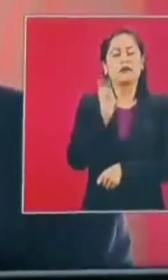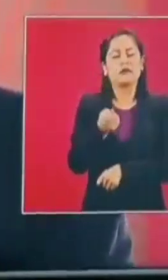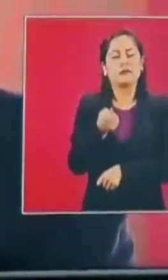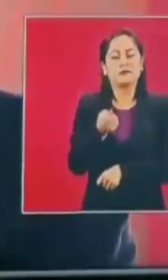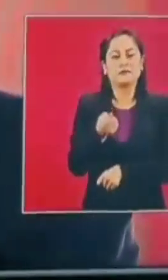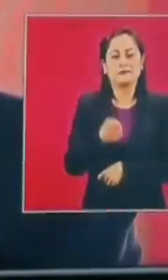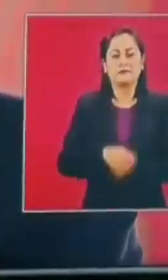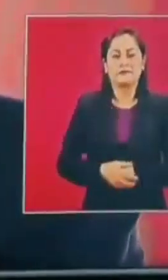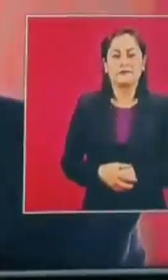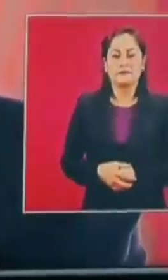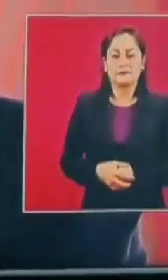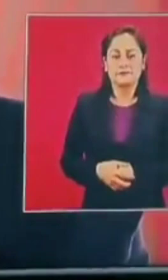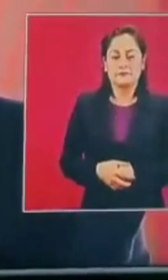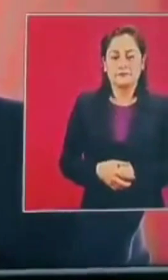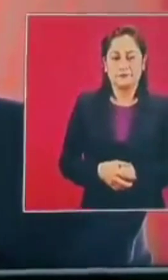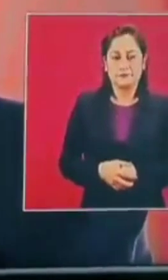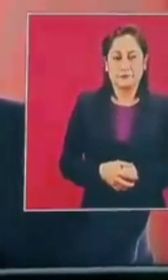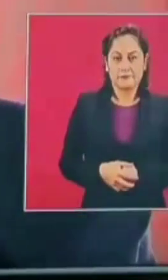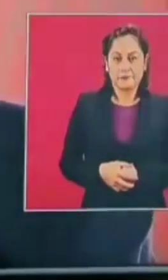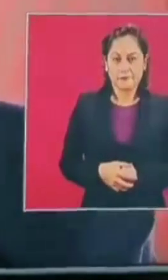se está